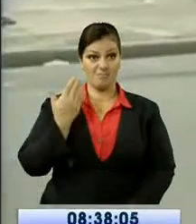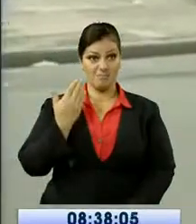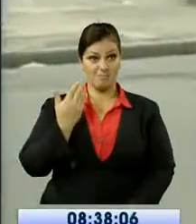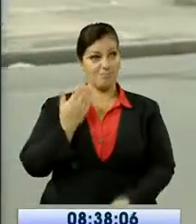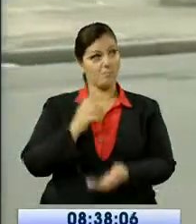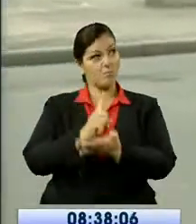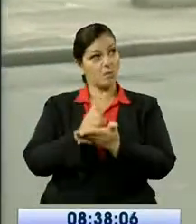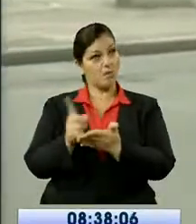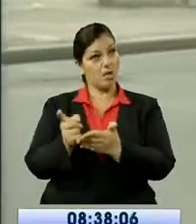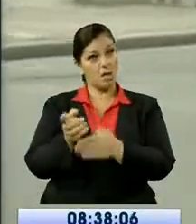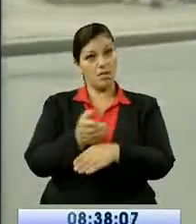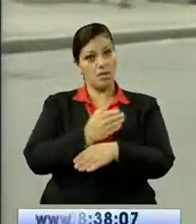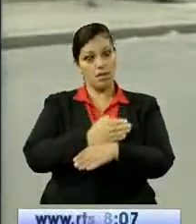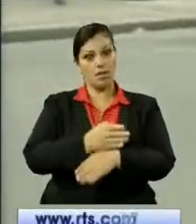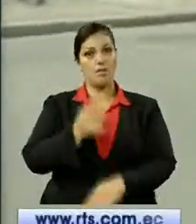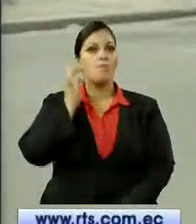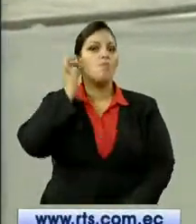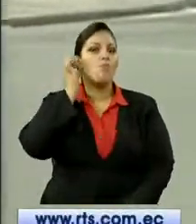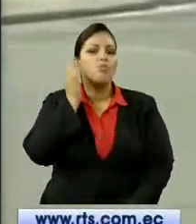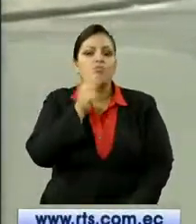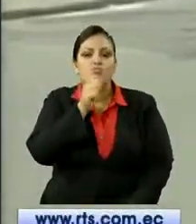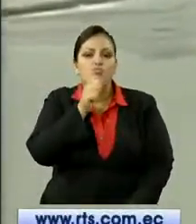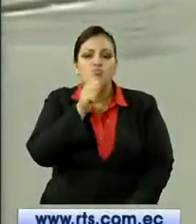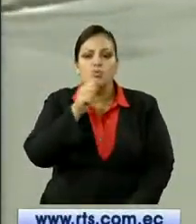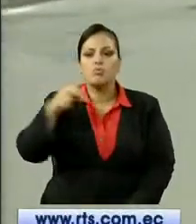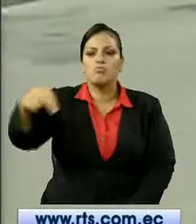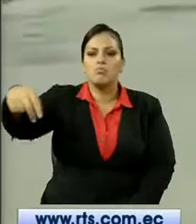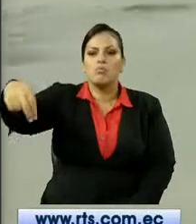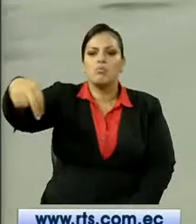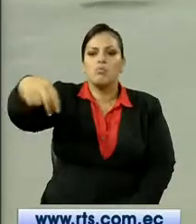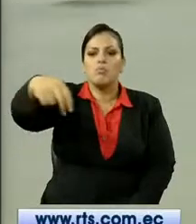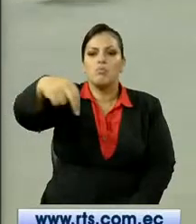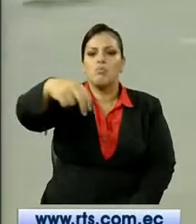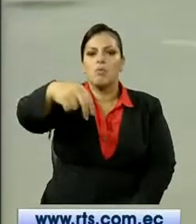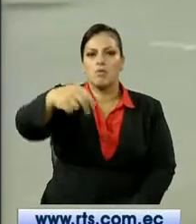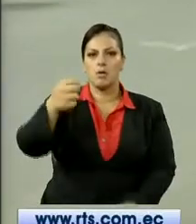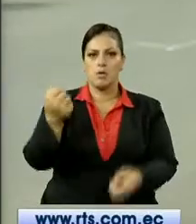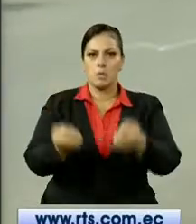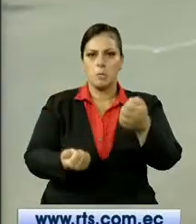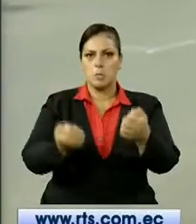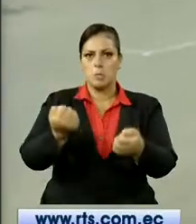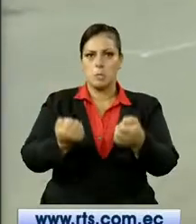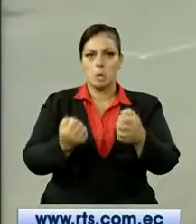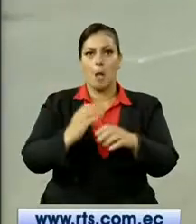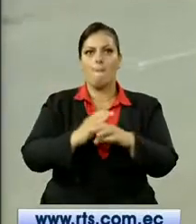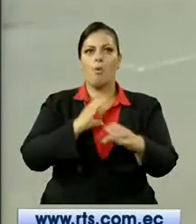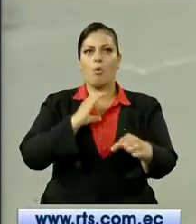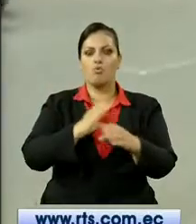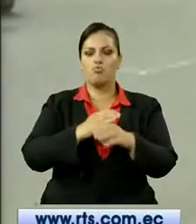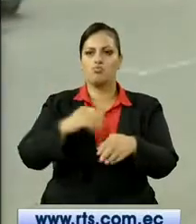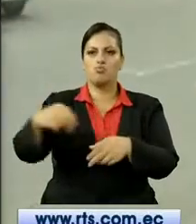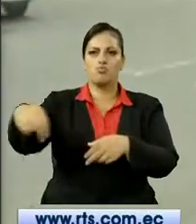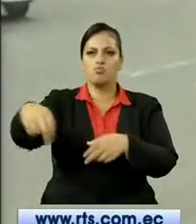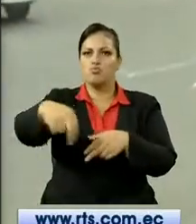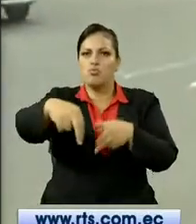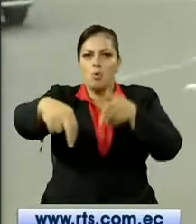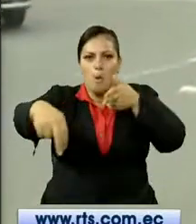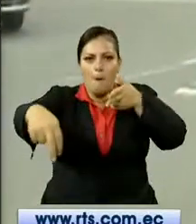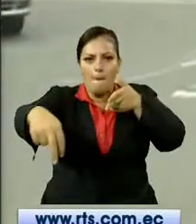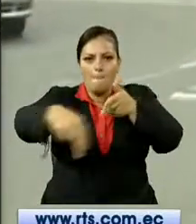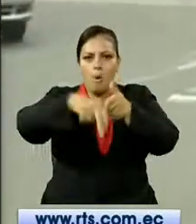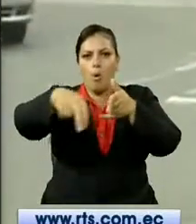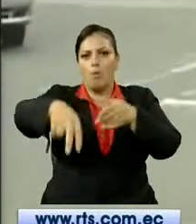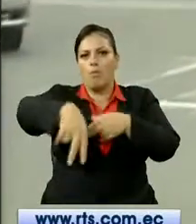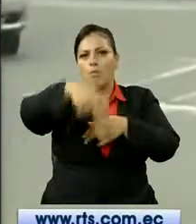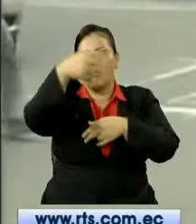mayor, falleció trágicamente. Según nos comentaron, aquí ya un testigo, la